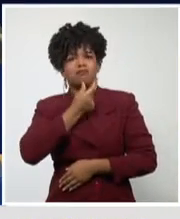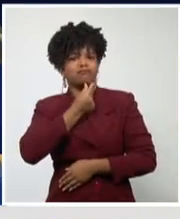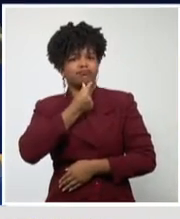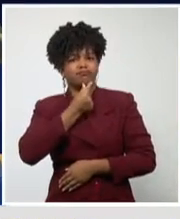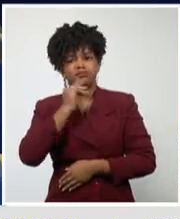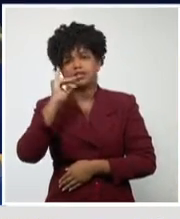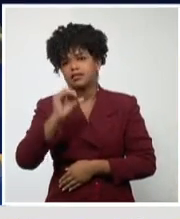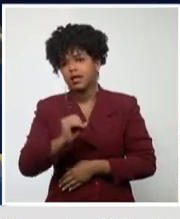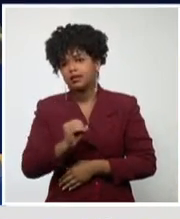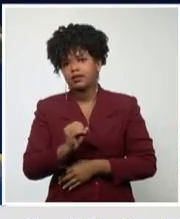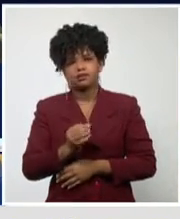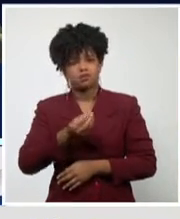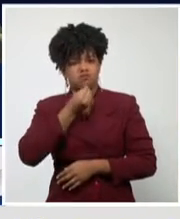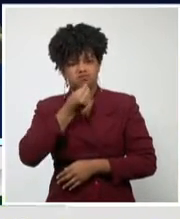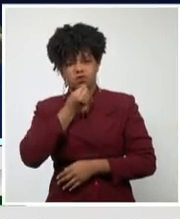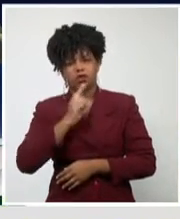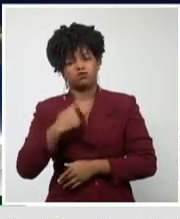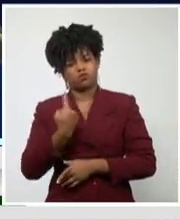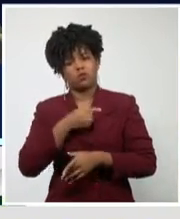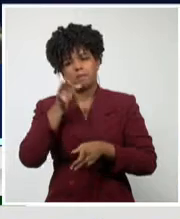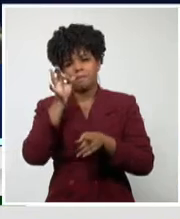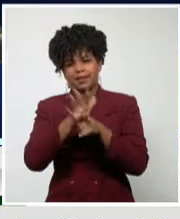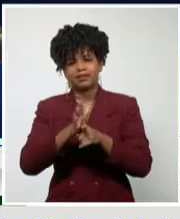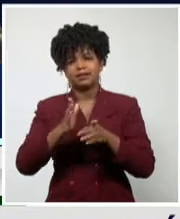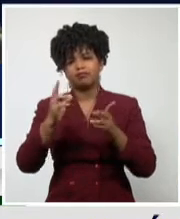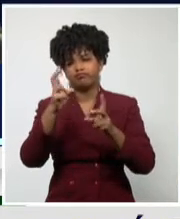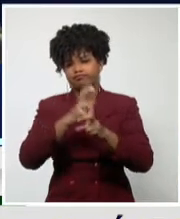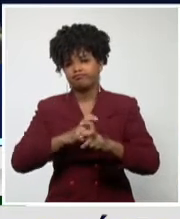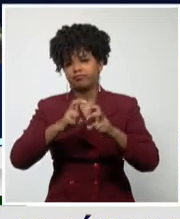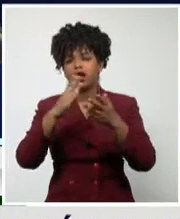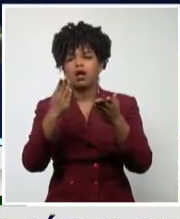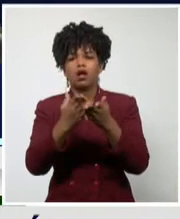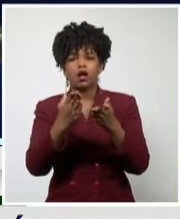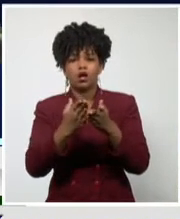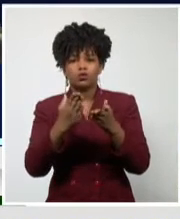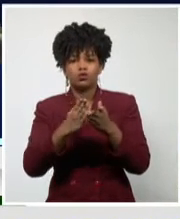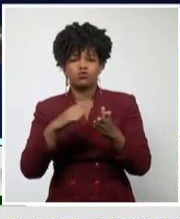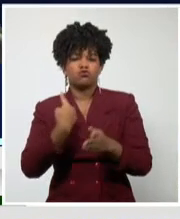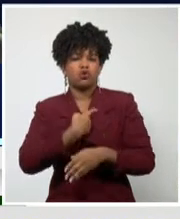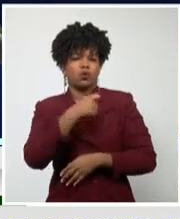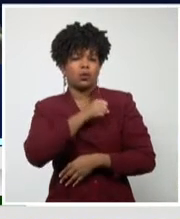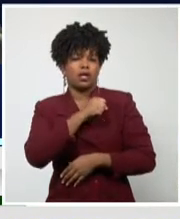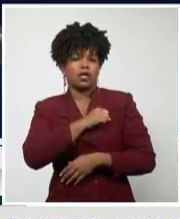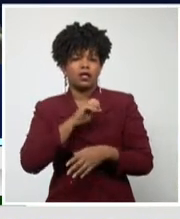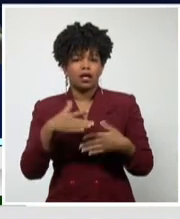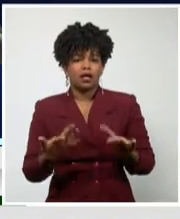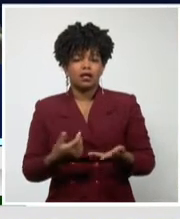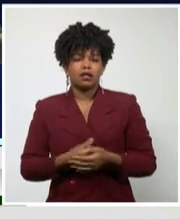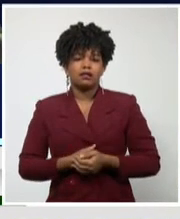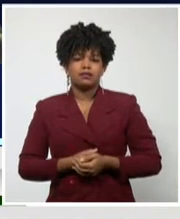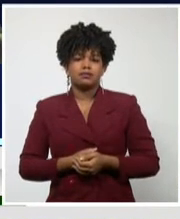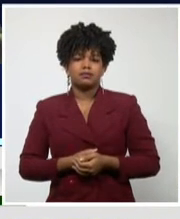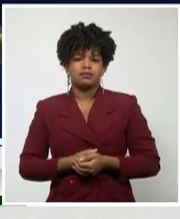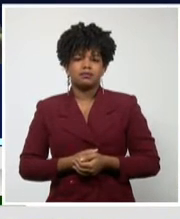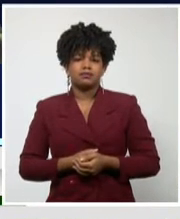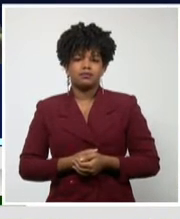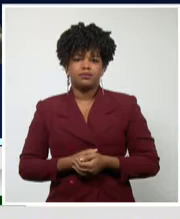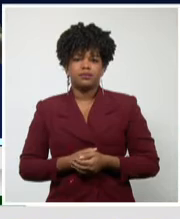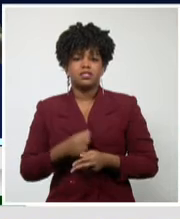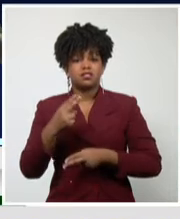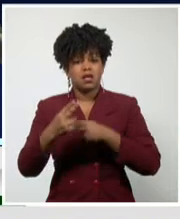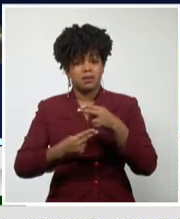sin enfermedad, y realmente lo que nosotros esperamos con este estudio, que además se va a hacer con un PCR en